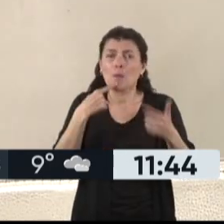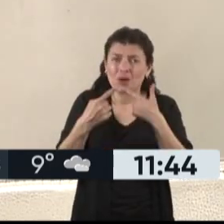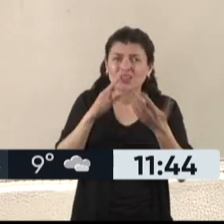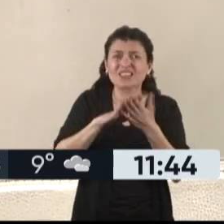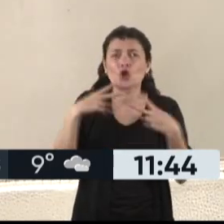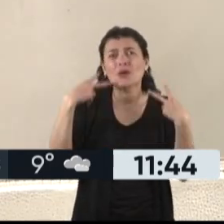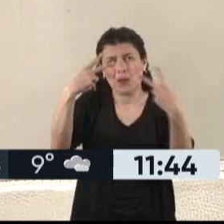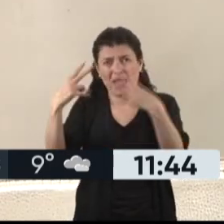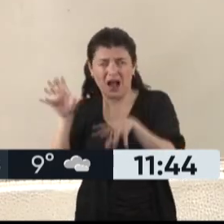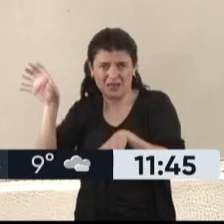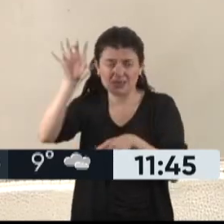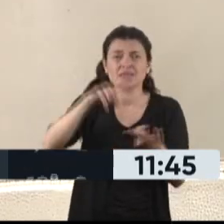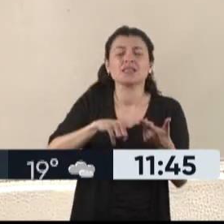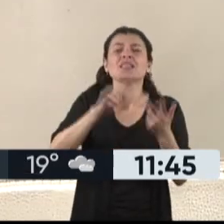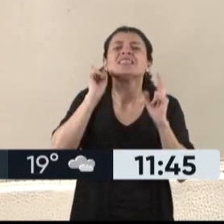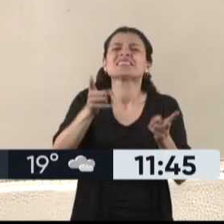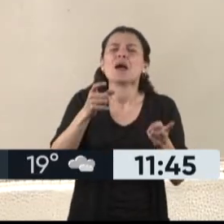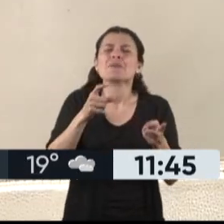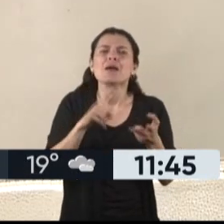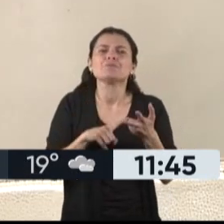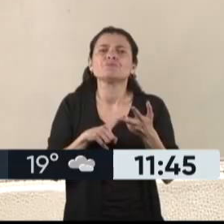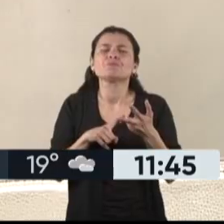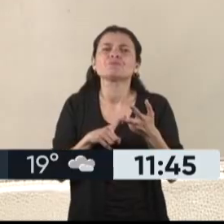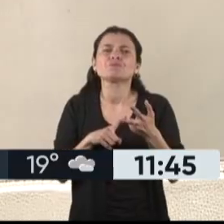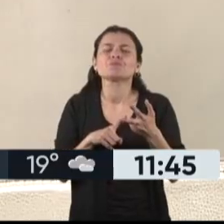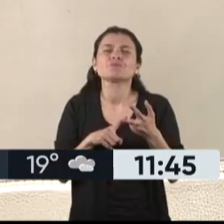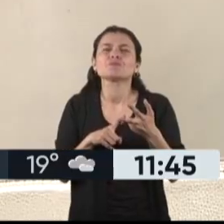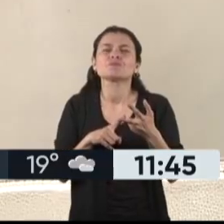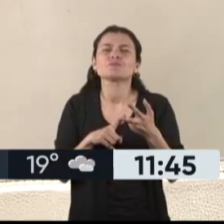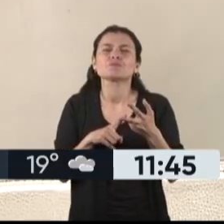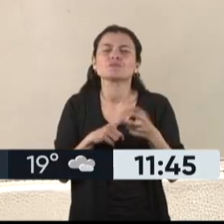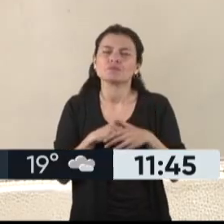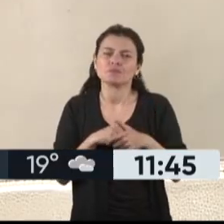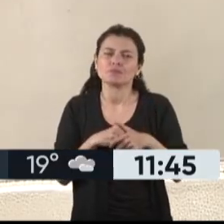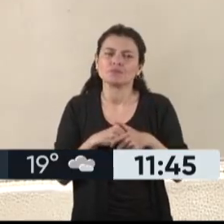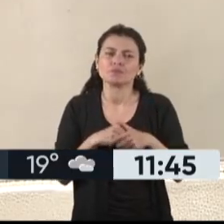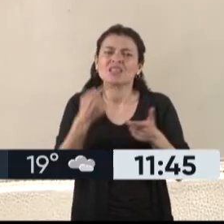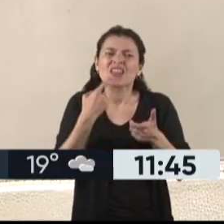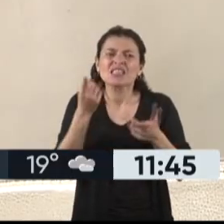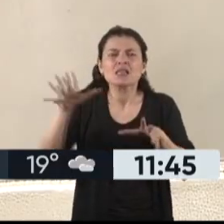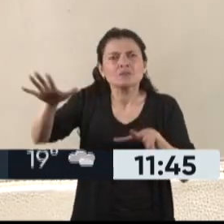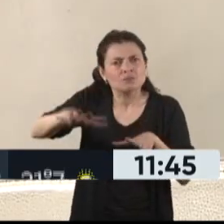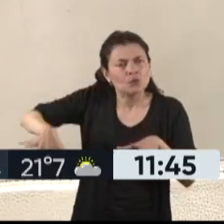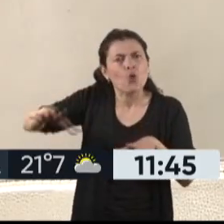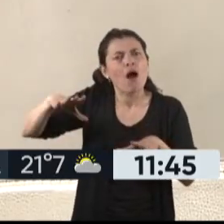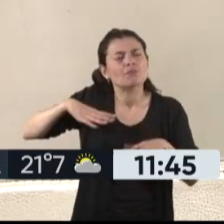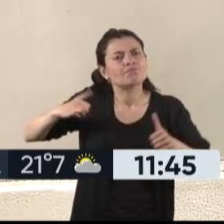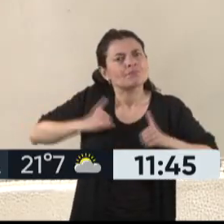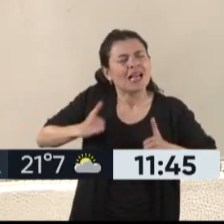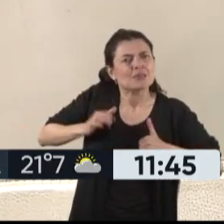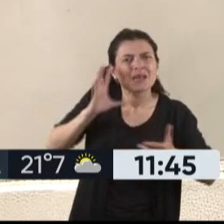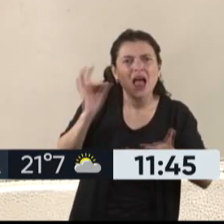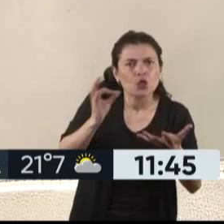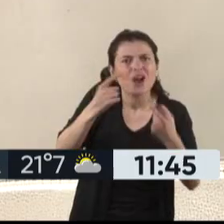por eso, y también referido a, normas y un sector que está esperando efectivamente si hay